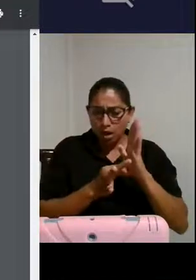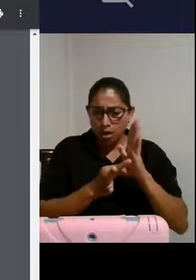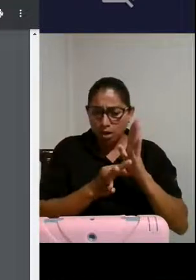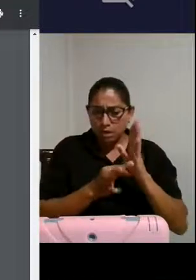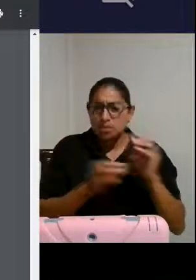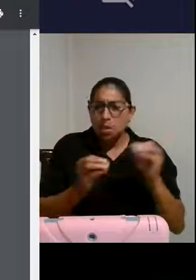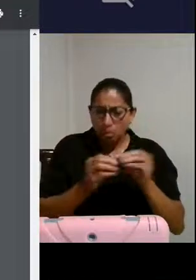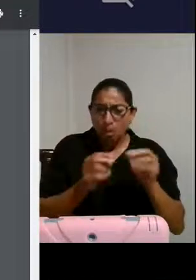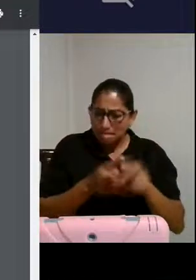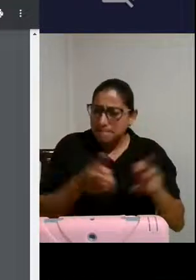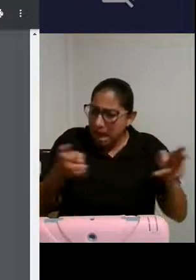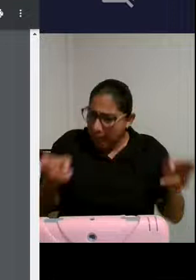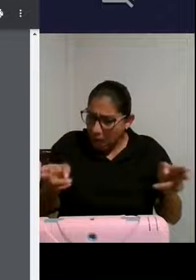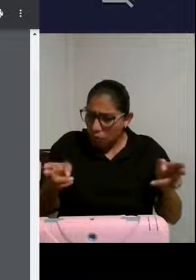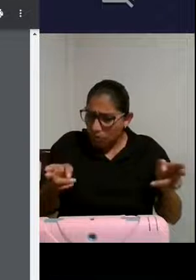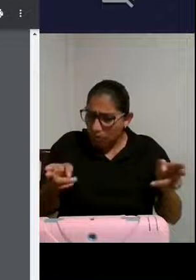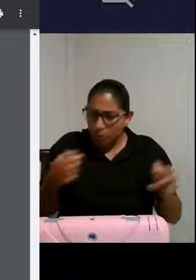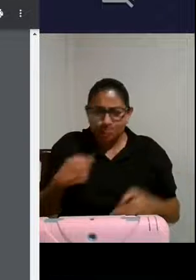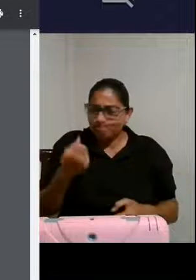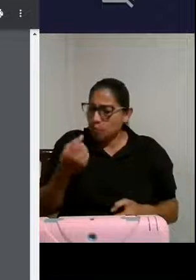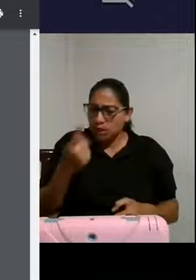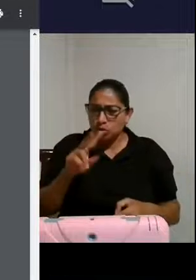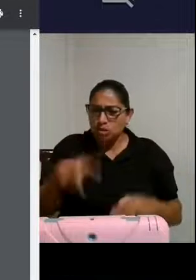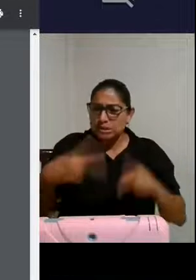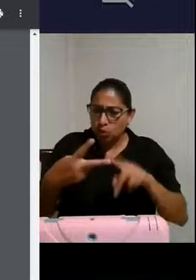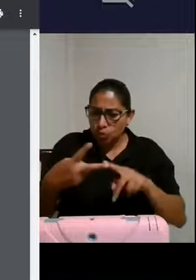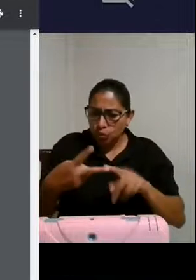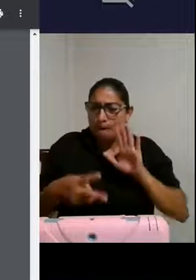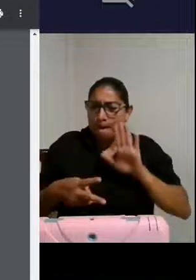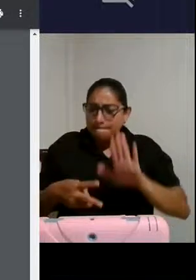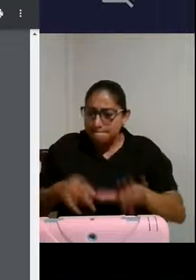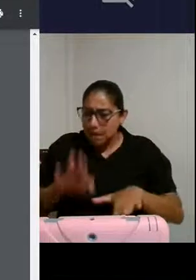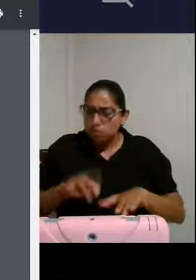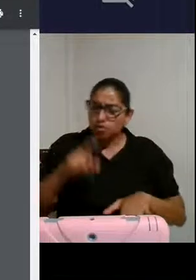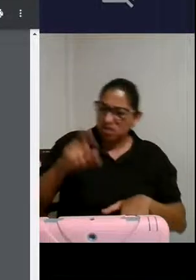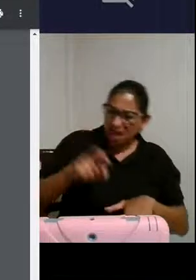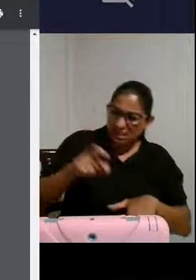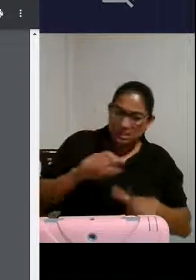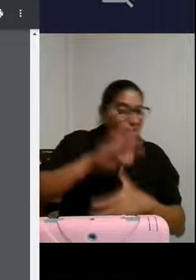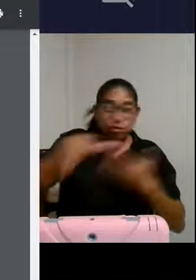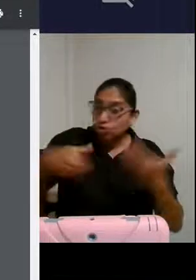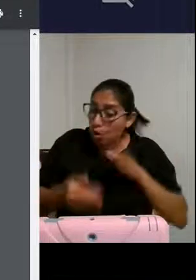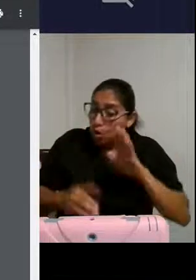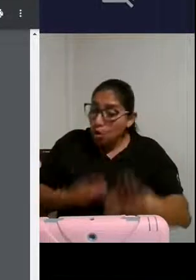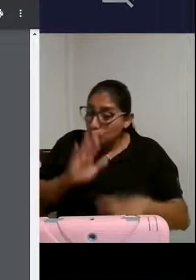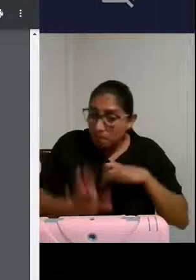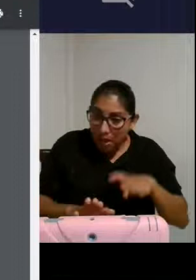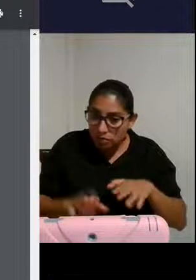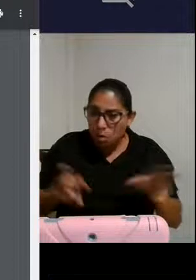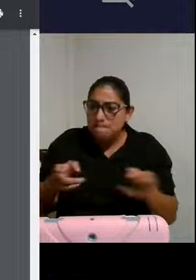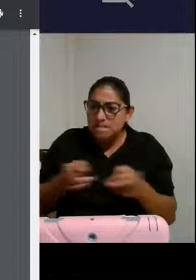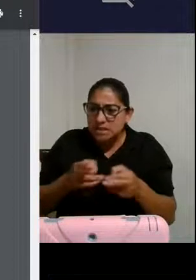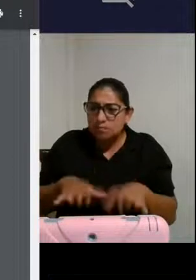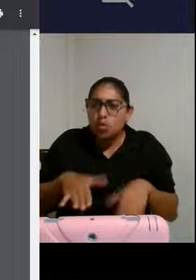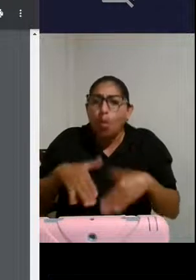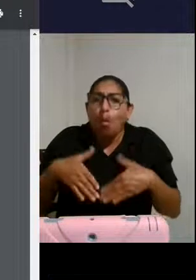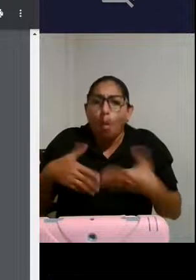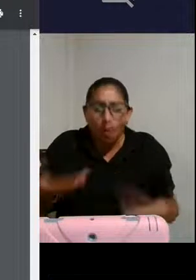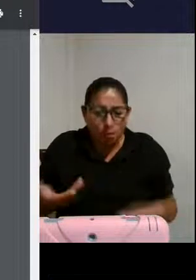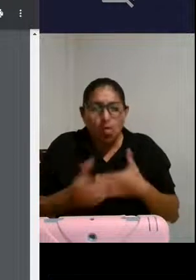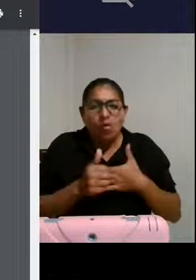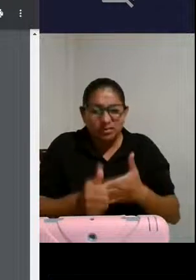largo. Que no sé si ese segundo paso es innecesario, si debería hacerlo o si siempre tengo que seguirlo.